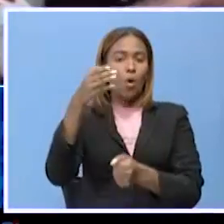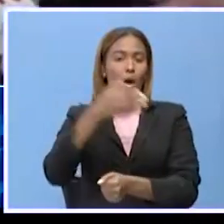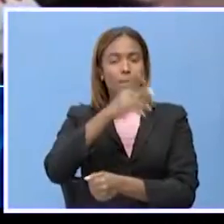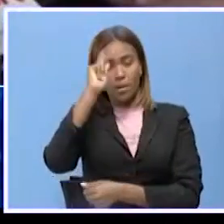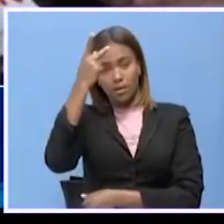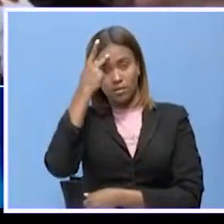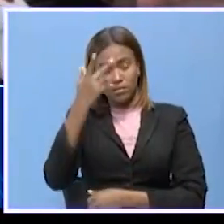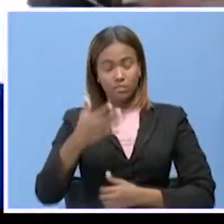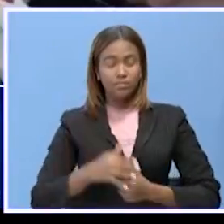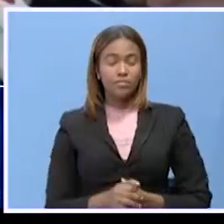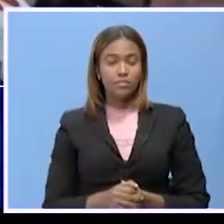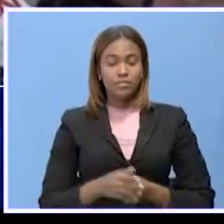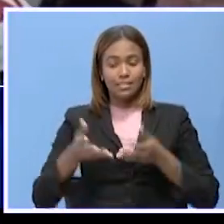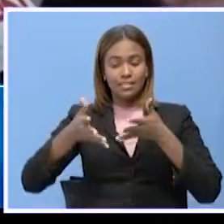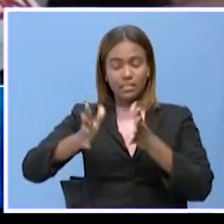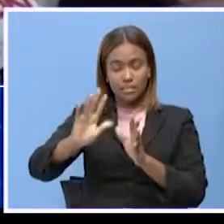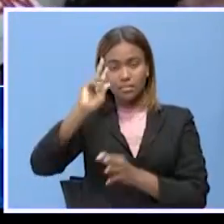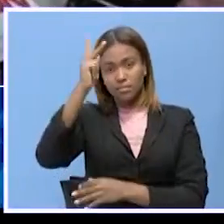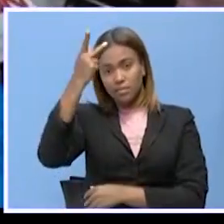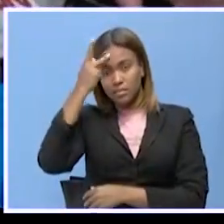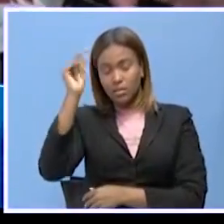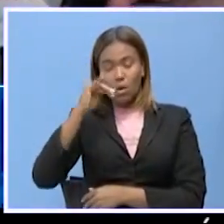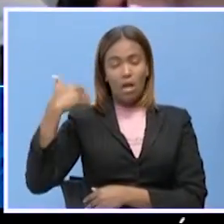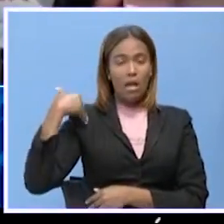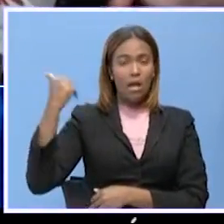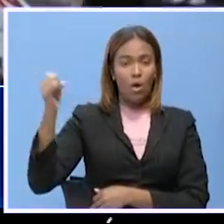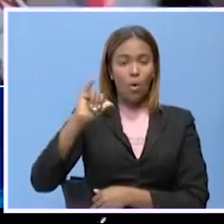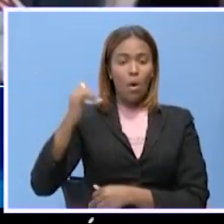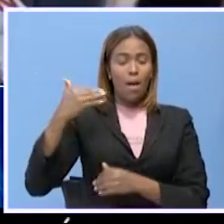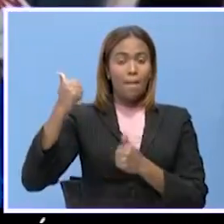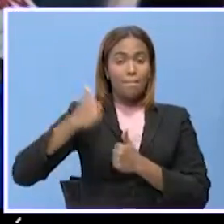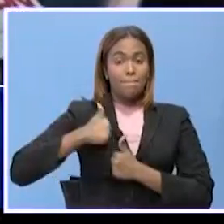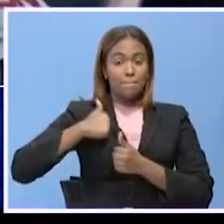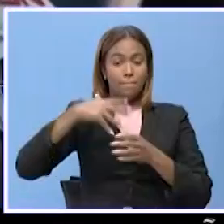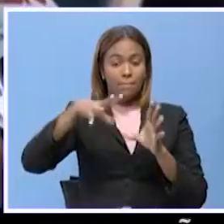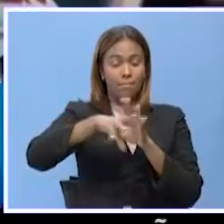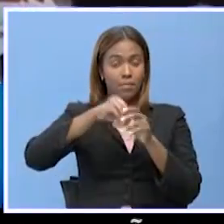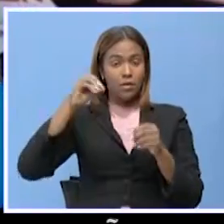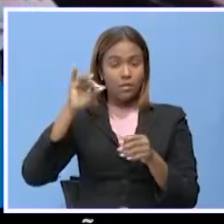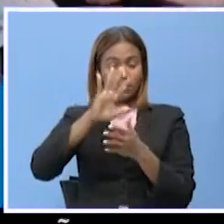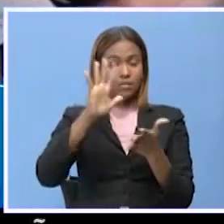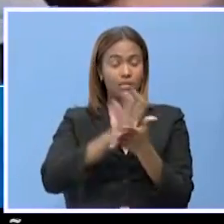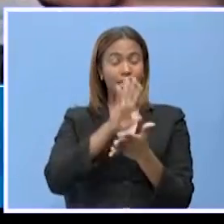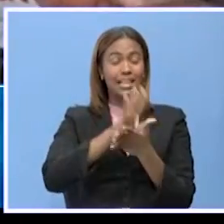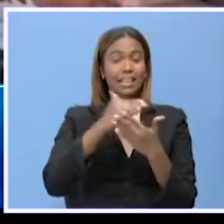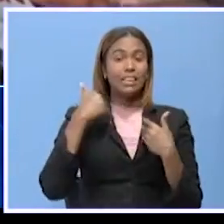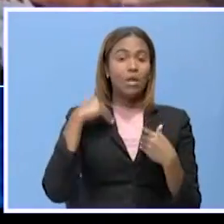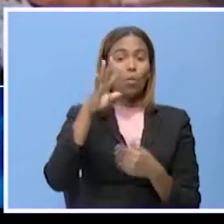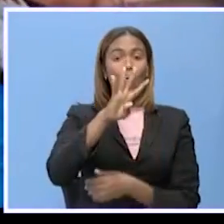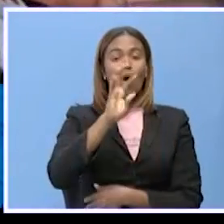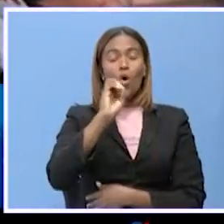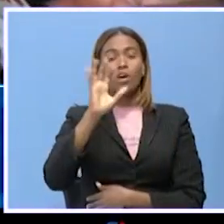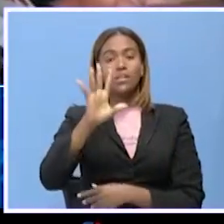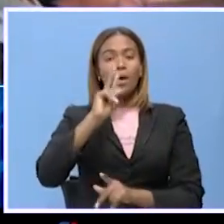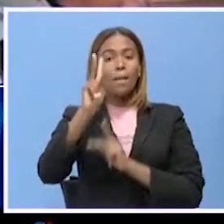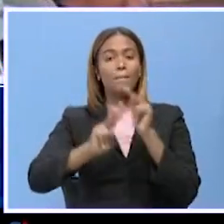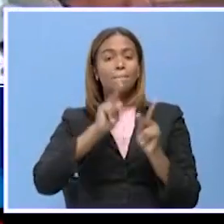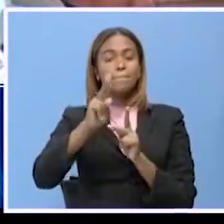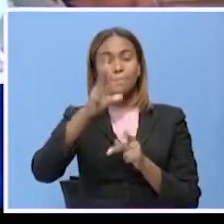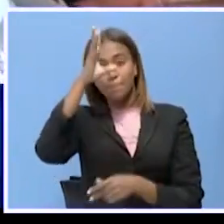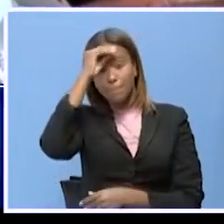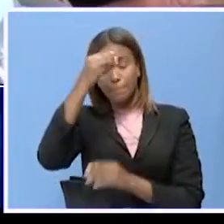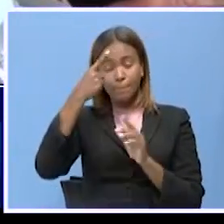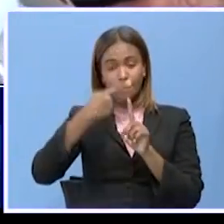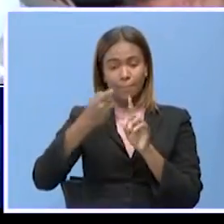político. Dejaron a los políticos, a los coroneles, a los militares fuera del expediente. Y hay 4 o 5 pendejos, muchachos